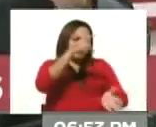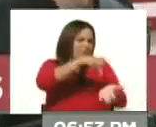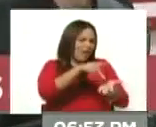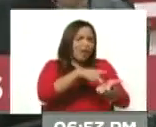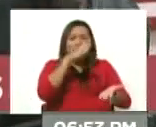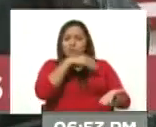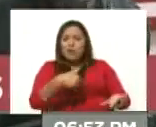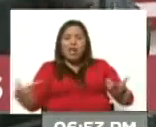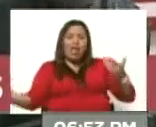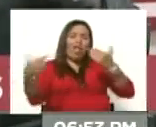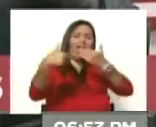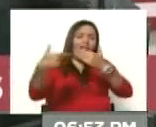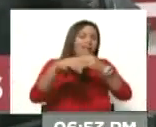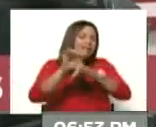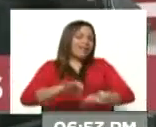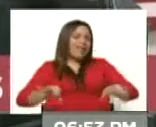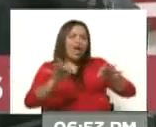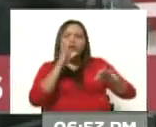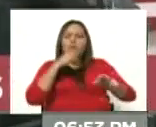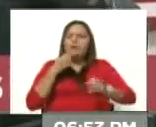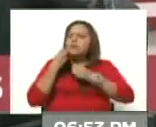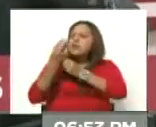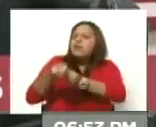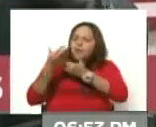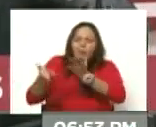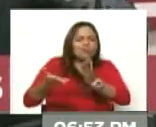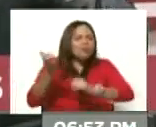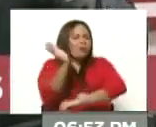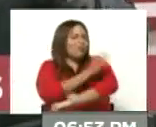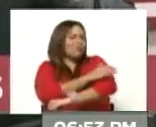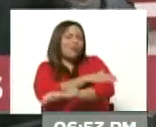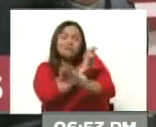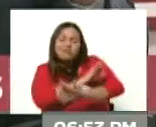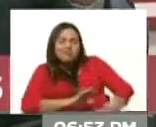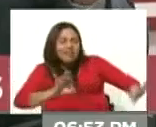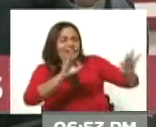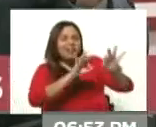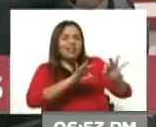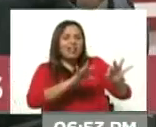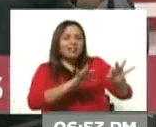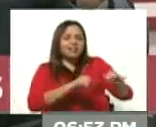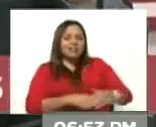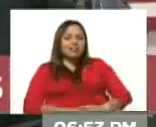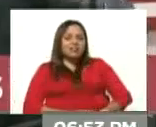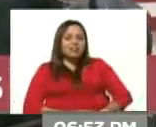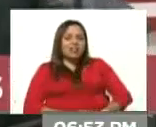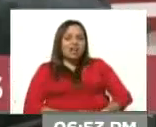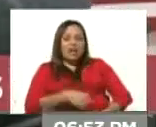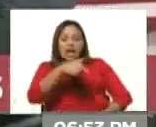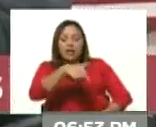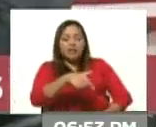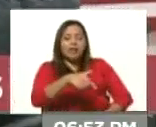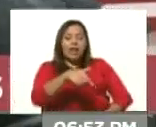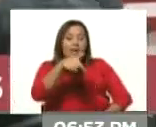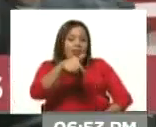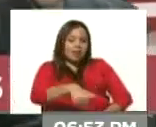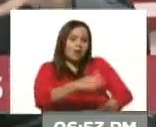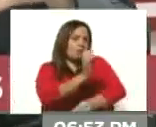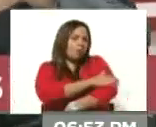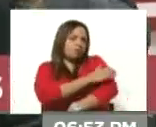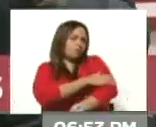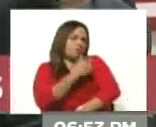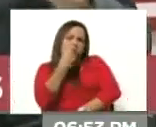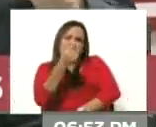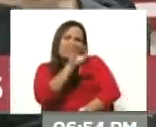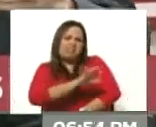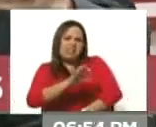competidor ni siquiera hay un discurso crítico de la oposición aquí nadie habla mal del gobierno bueno nadie en la oposición habla mal